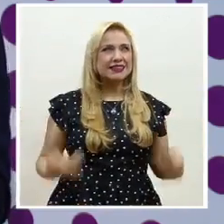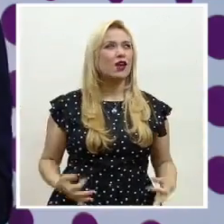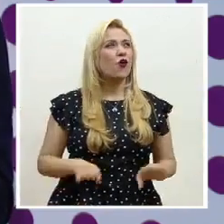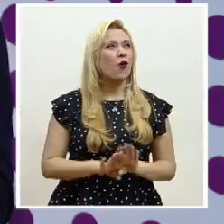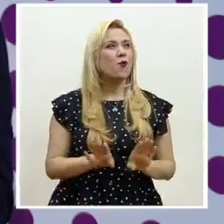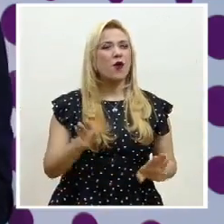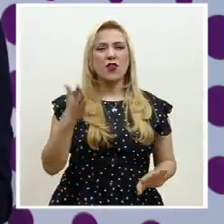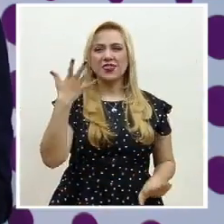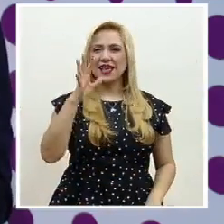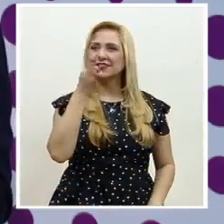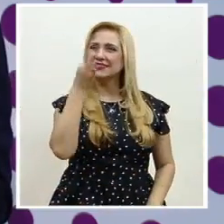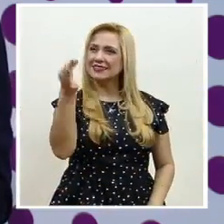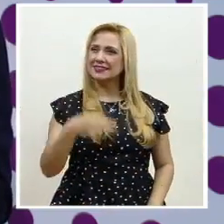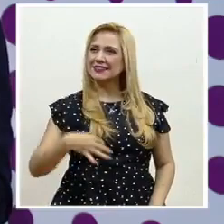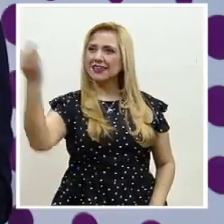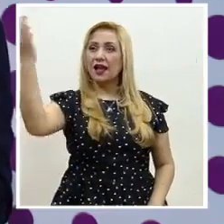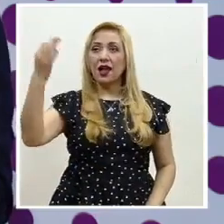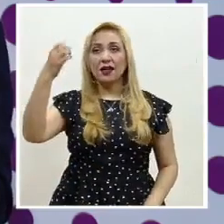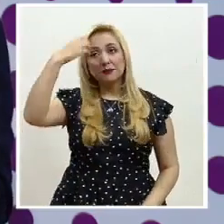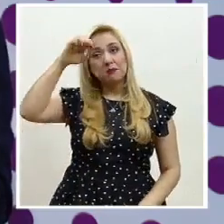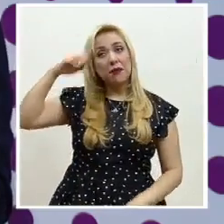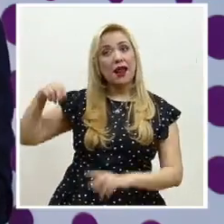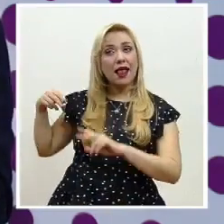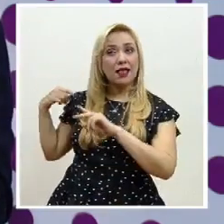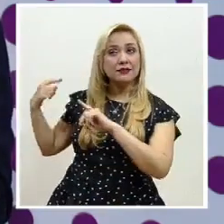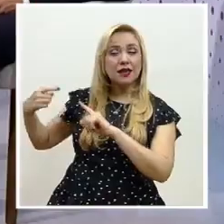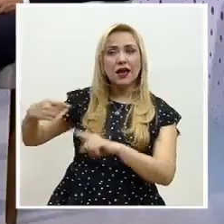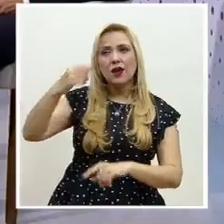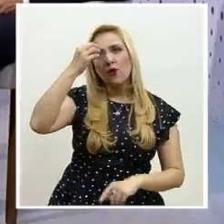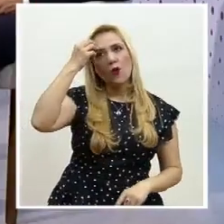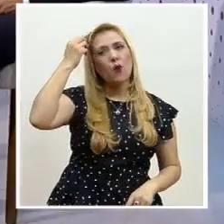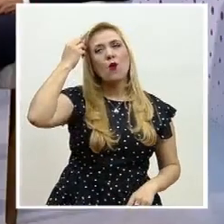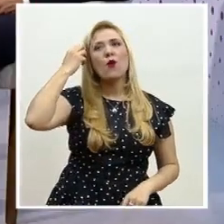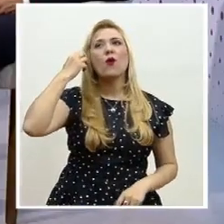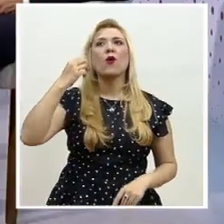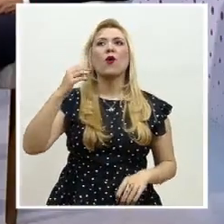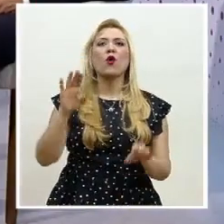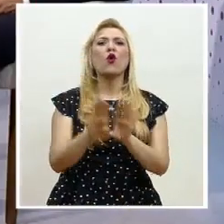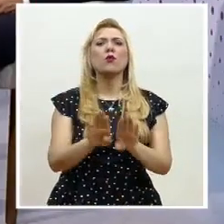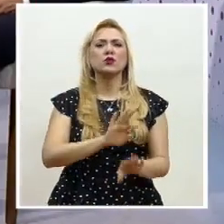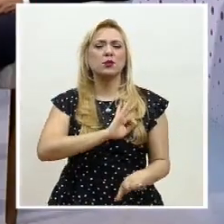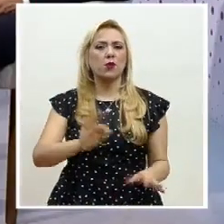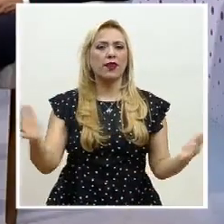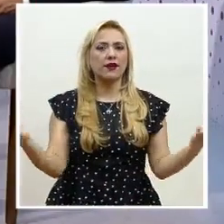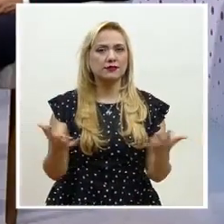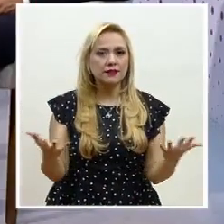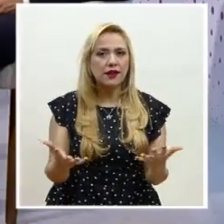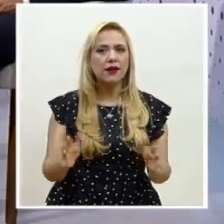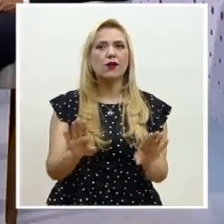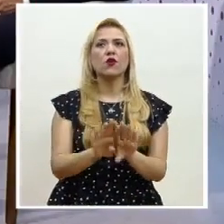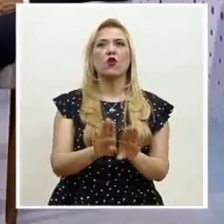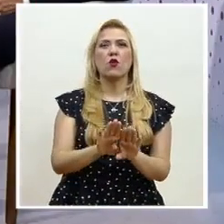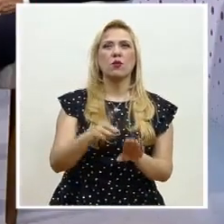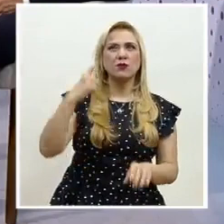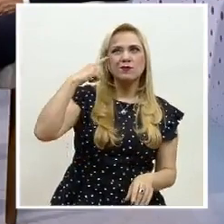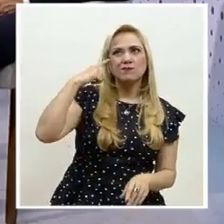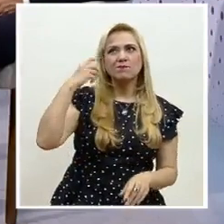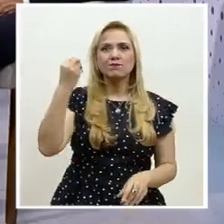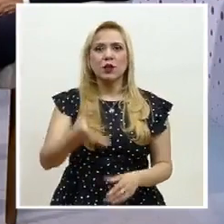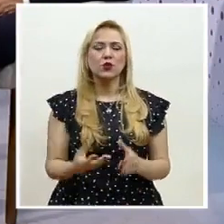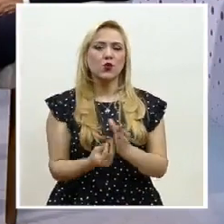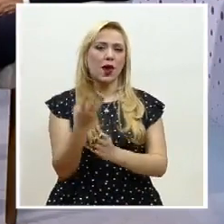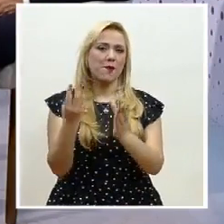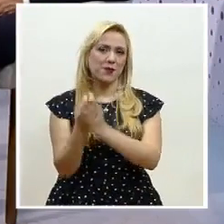con su experiencia profesional previa, sino con las capacidades para autocuestionarse, la manera en que hace las cosas y para siempre aportar algo nuevo. Muy